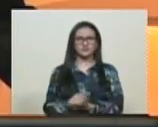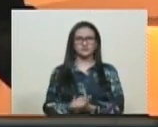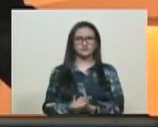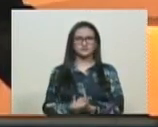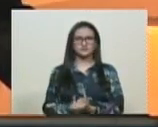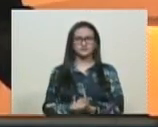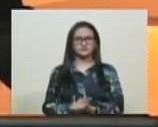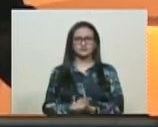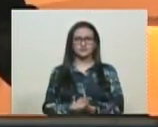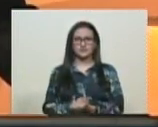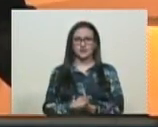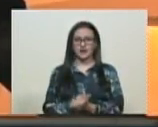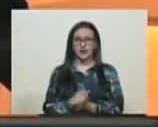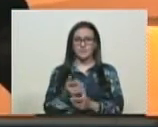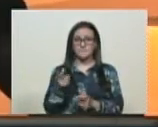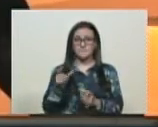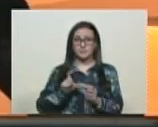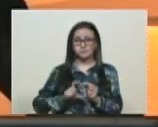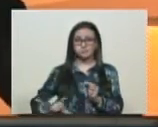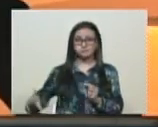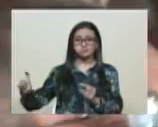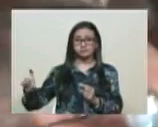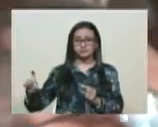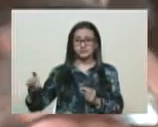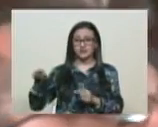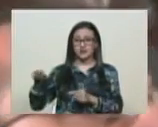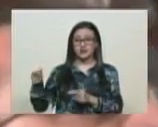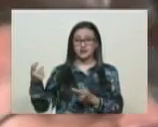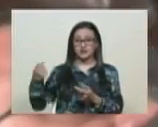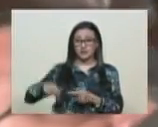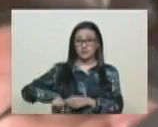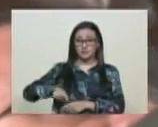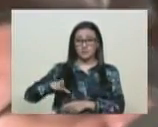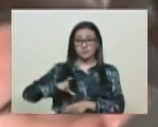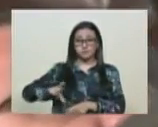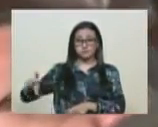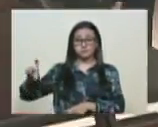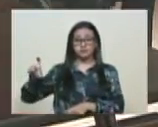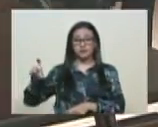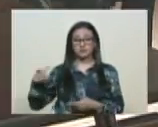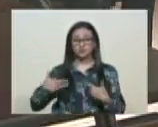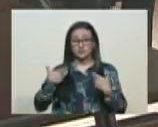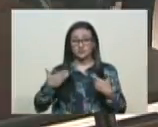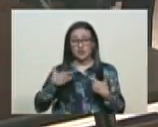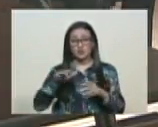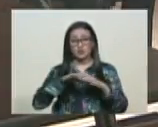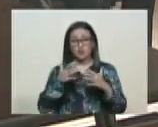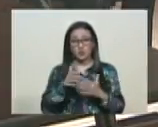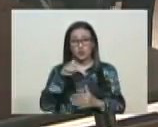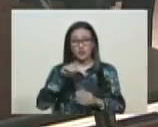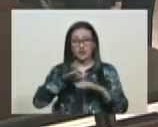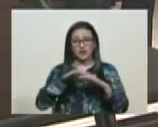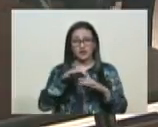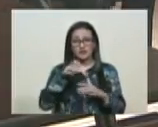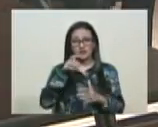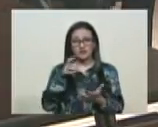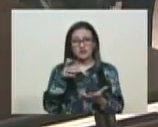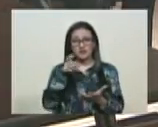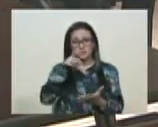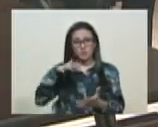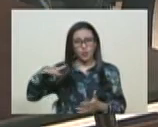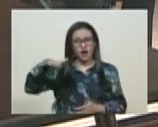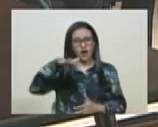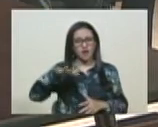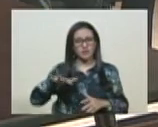que detrás de ese presupuesto está el sufrimiento de pueblos enteros? ¿Está el impedimento al desarrollo de pueblos